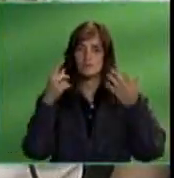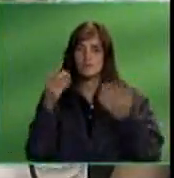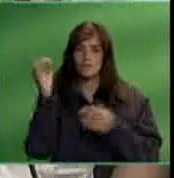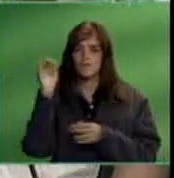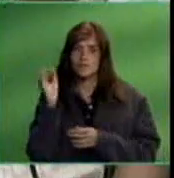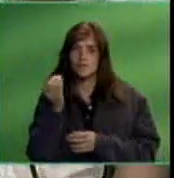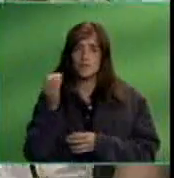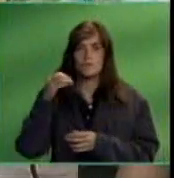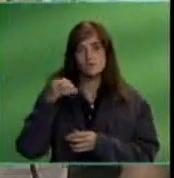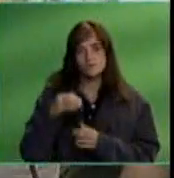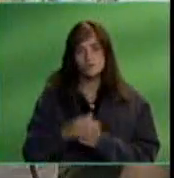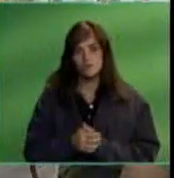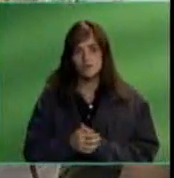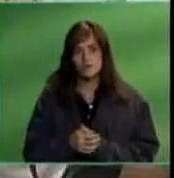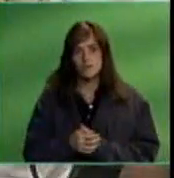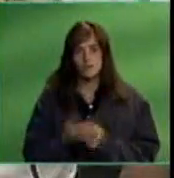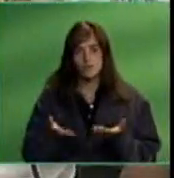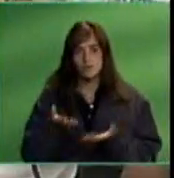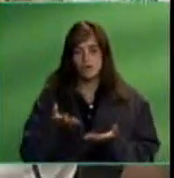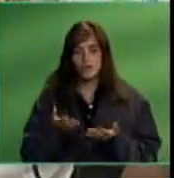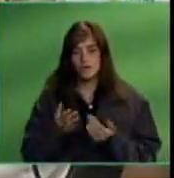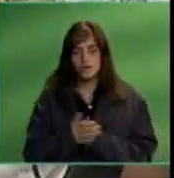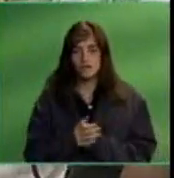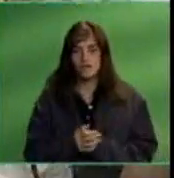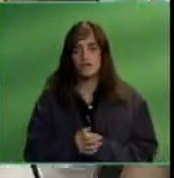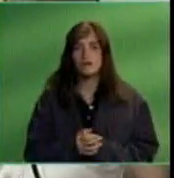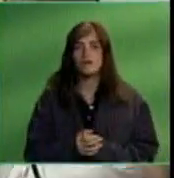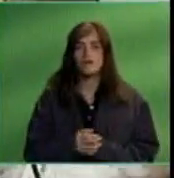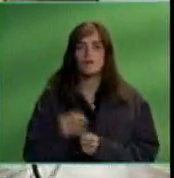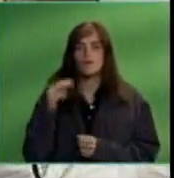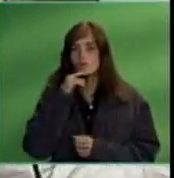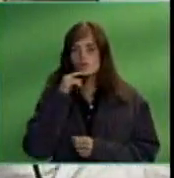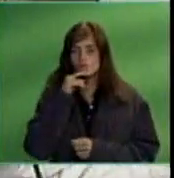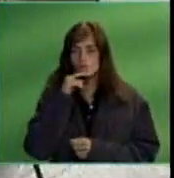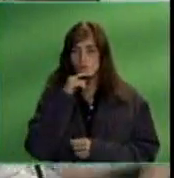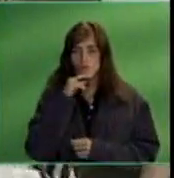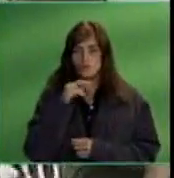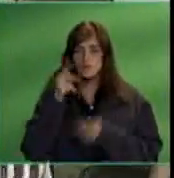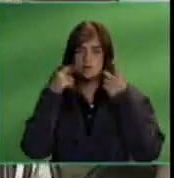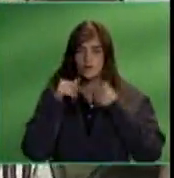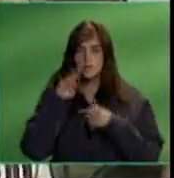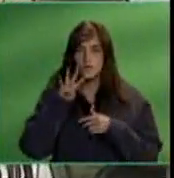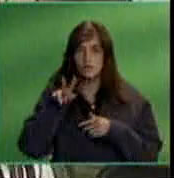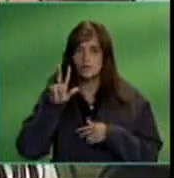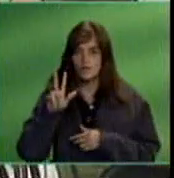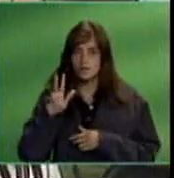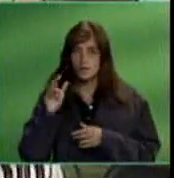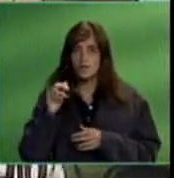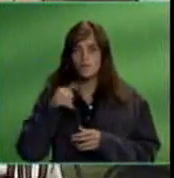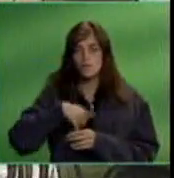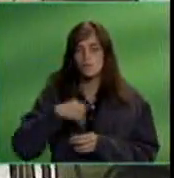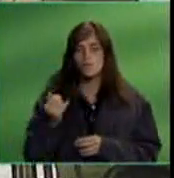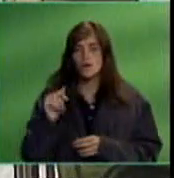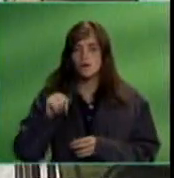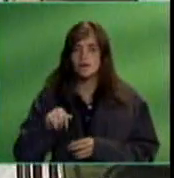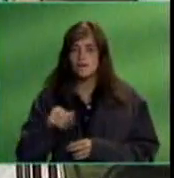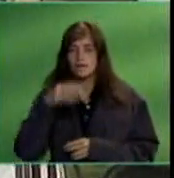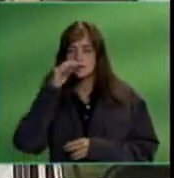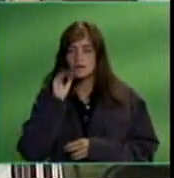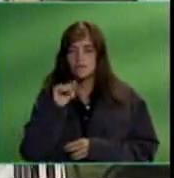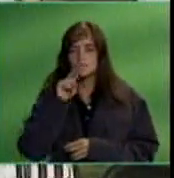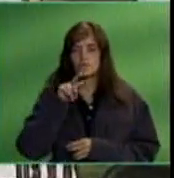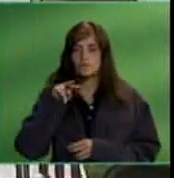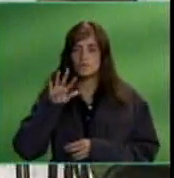más en la elección del 7 de octubre Chávez sacó 43 votos y en esta votación Nicolás